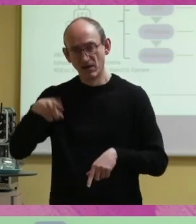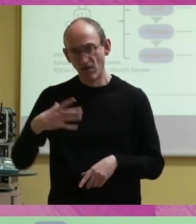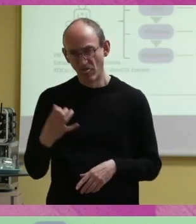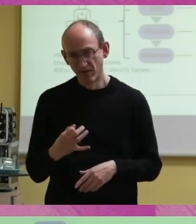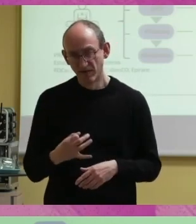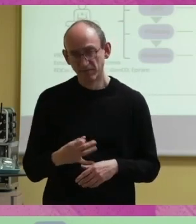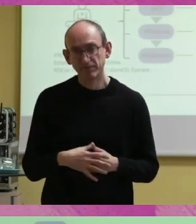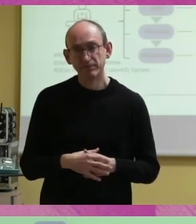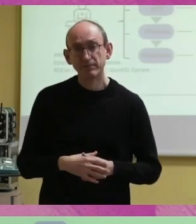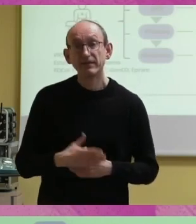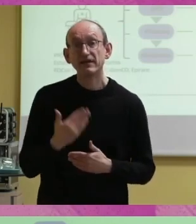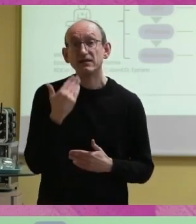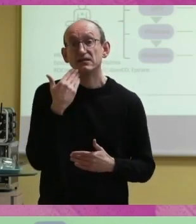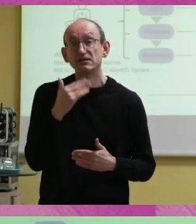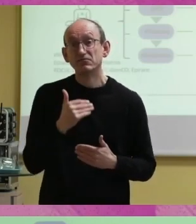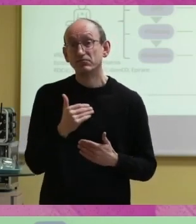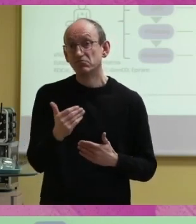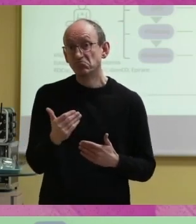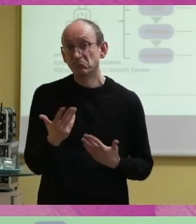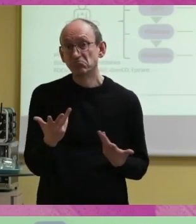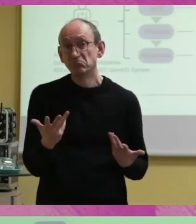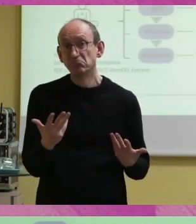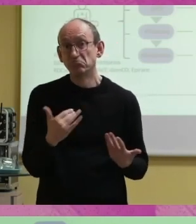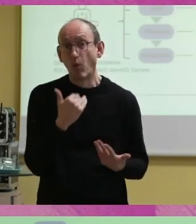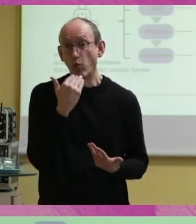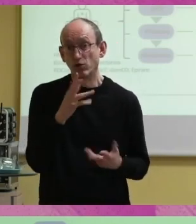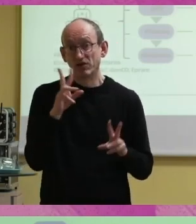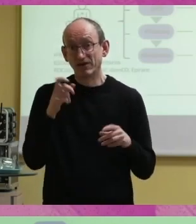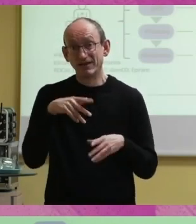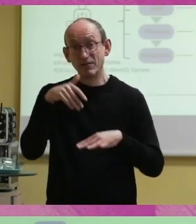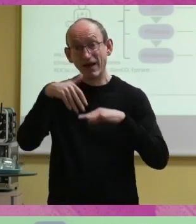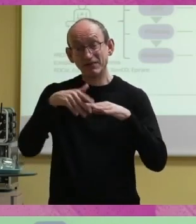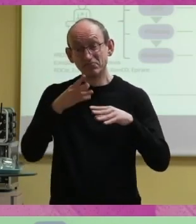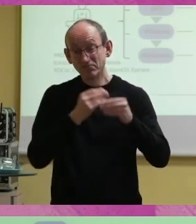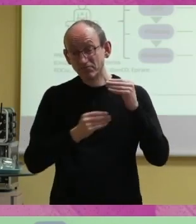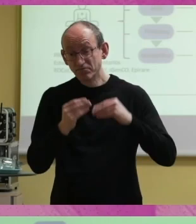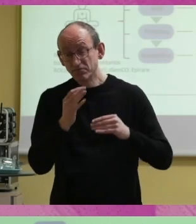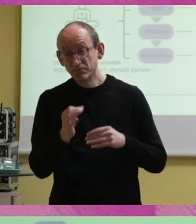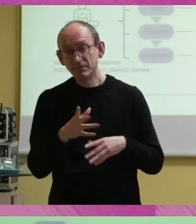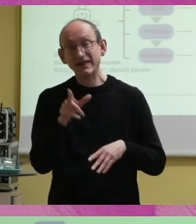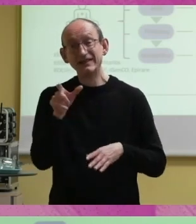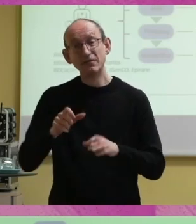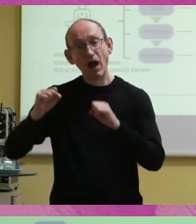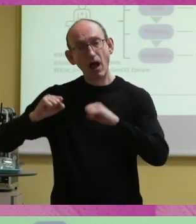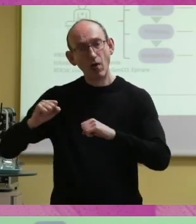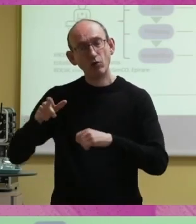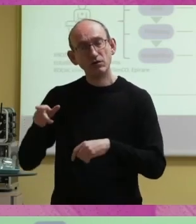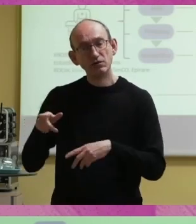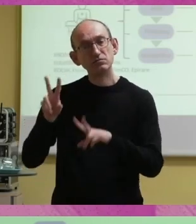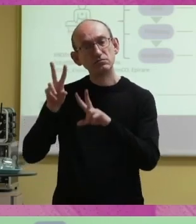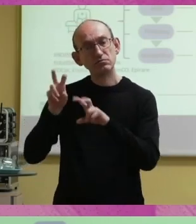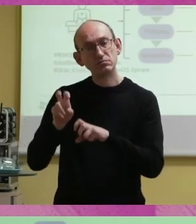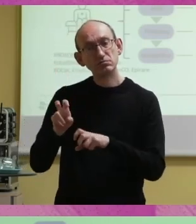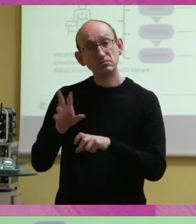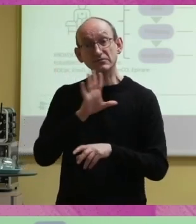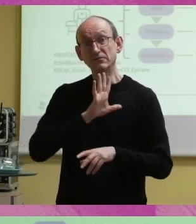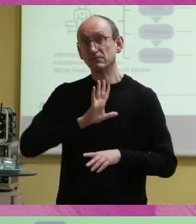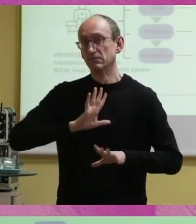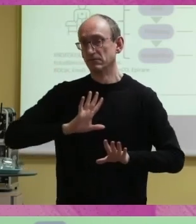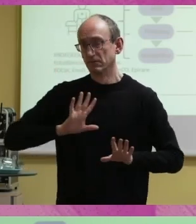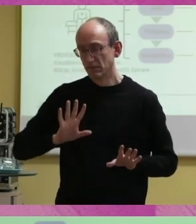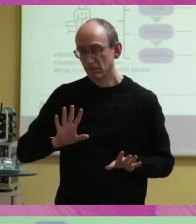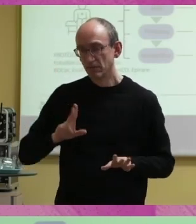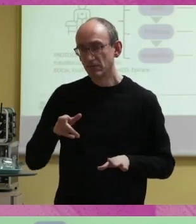esto pasa o va a pasar, esperemos que pronto a nivel de cribado neonatal, en adultos, también en investigación, de momento